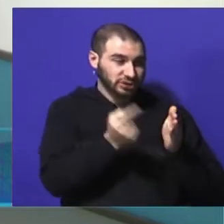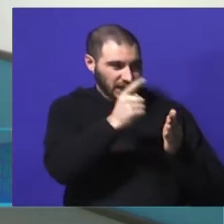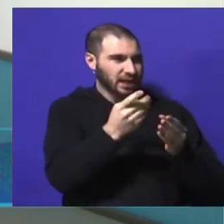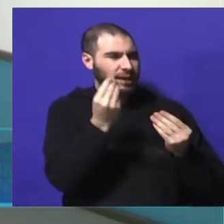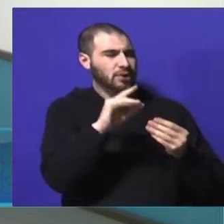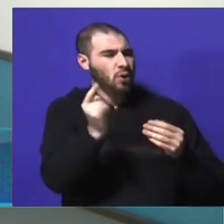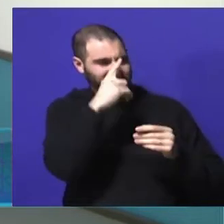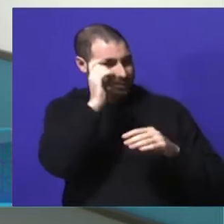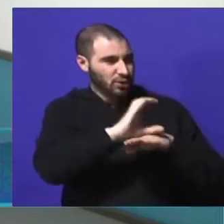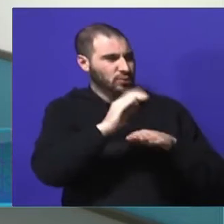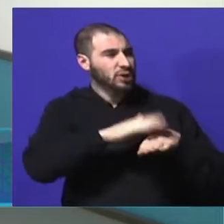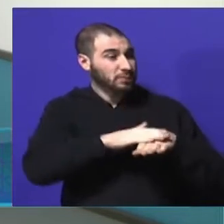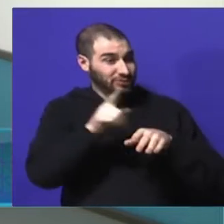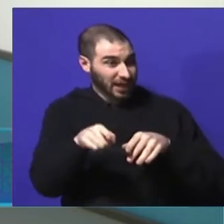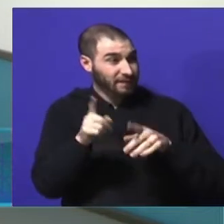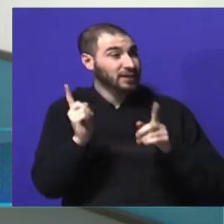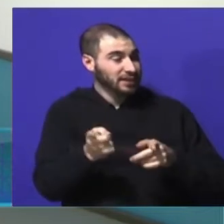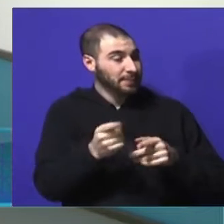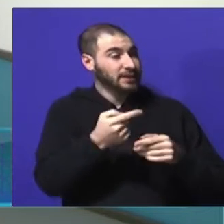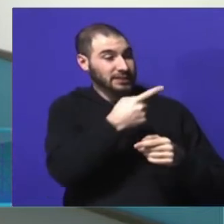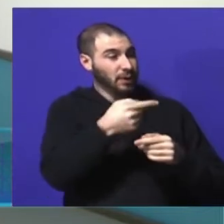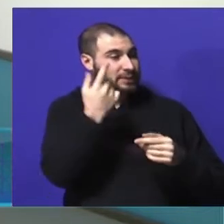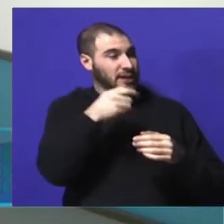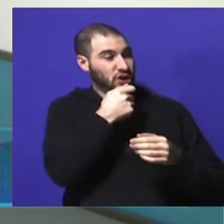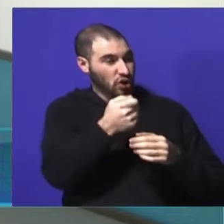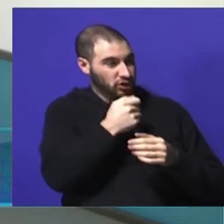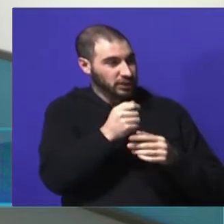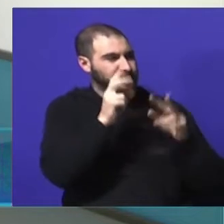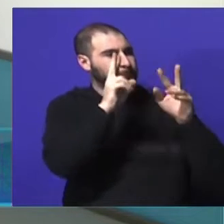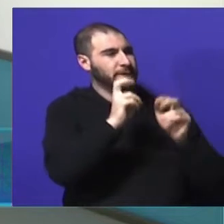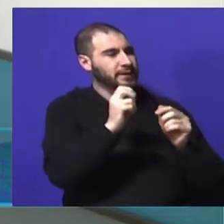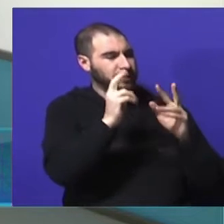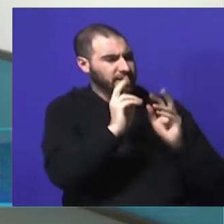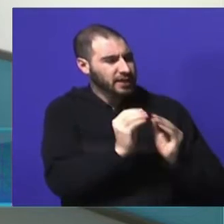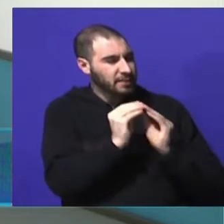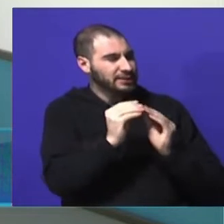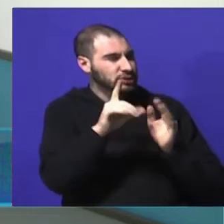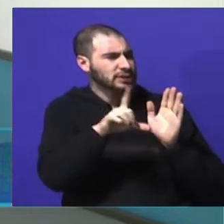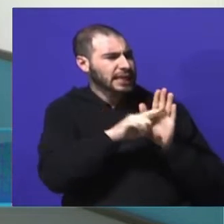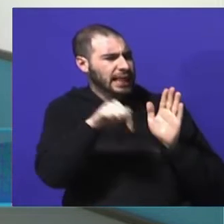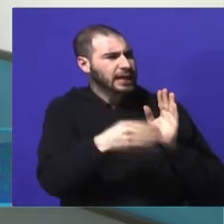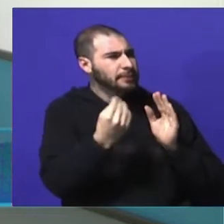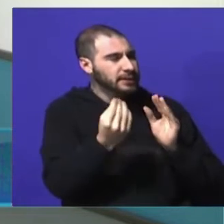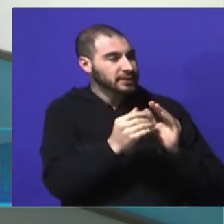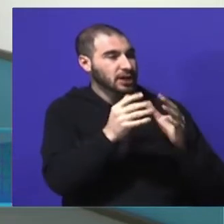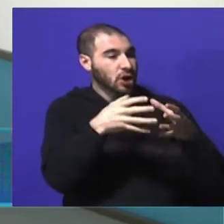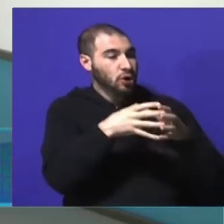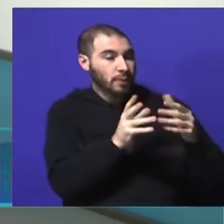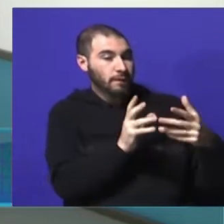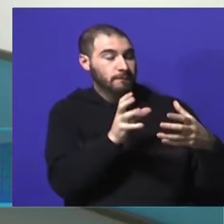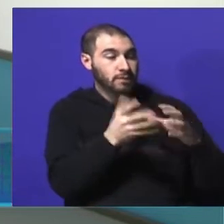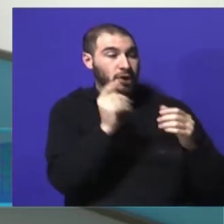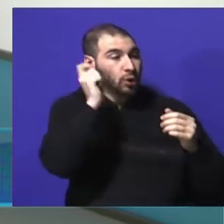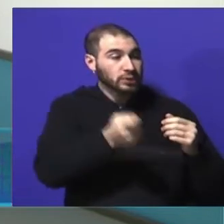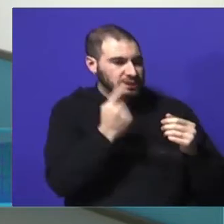de la Universidad Nacional de Cuyo, e incluso la semana pasada pasábamos una nota sobre el análisis jurídico, las dos patas que hay de la justicia